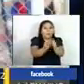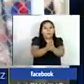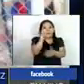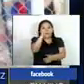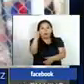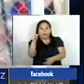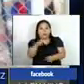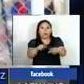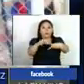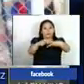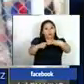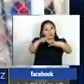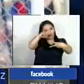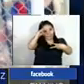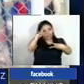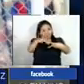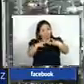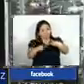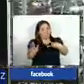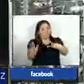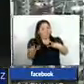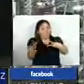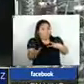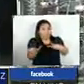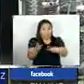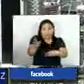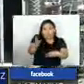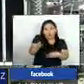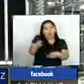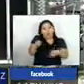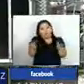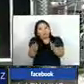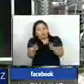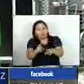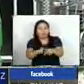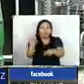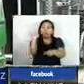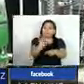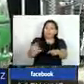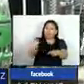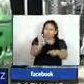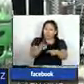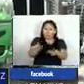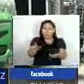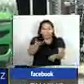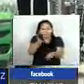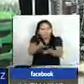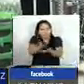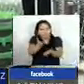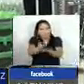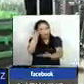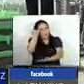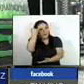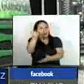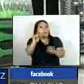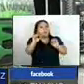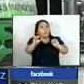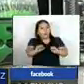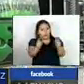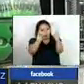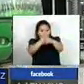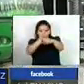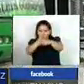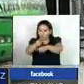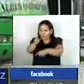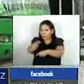propuestas principales. La primera es la mejora al transporte público de pasajeros, presentando una iniciativa para modernizar la flota de